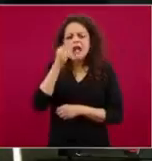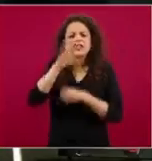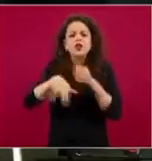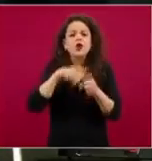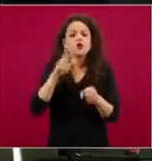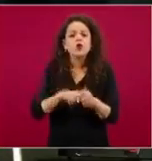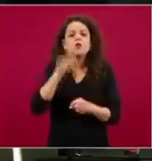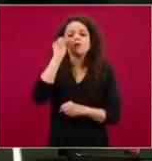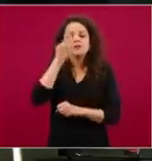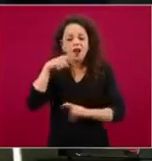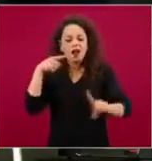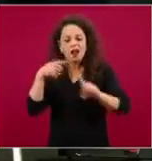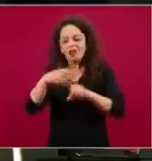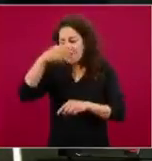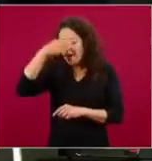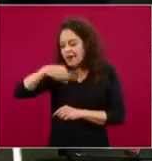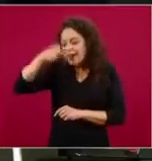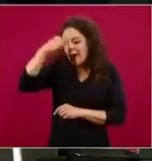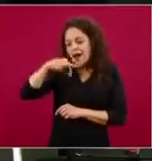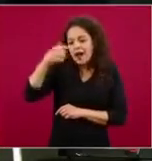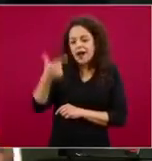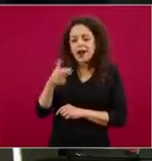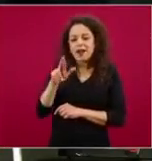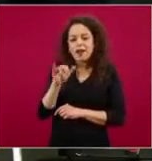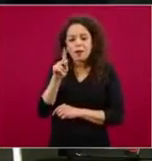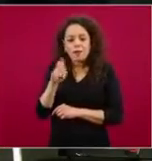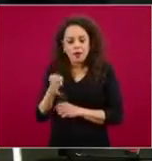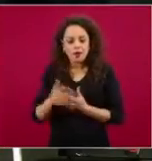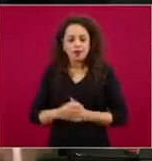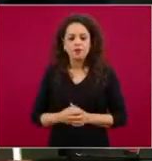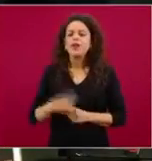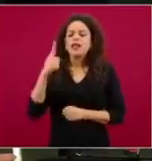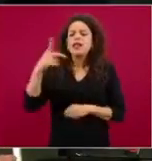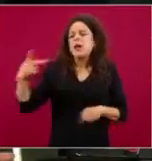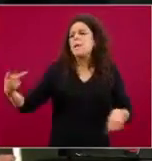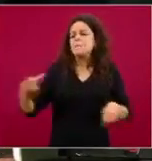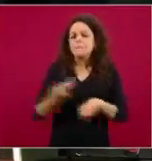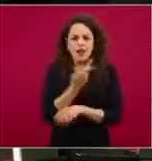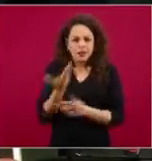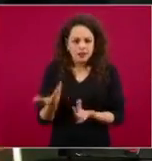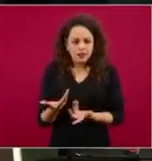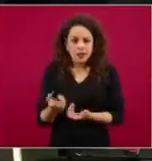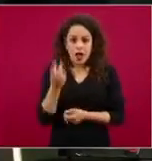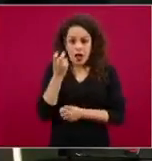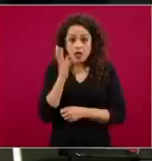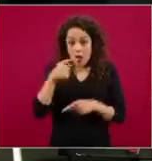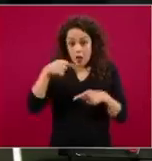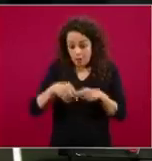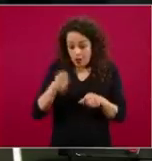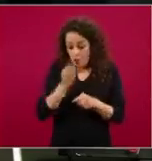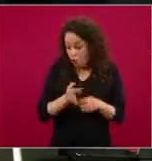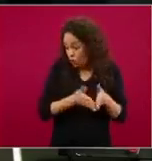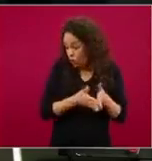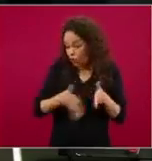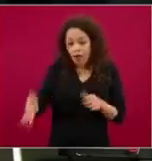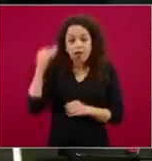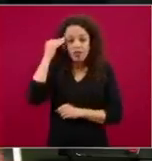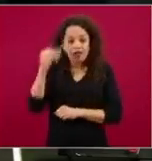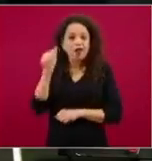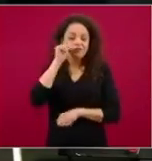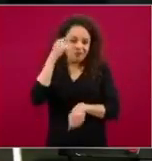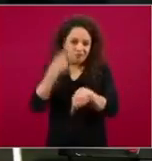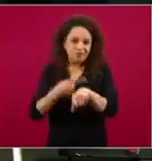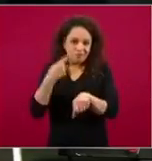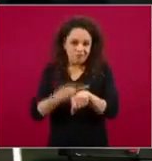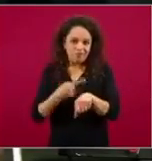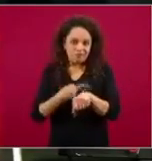tradicional. Entonces me surge la duda, ¿qué pasa si ya estamos en esa época en que aparecen estas enfermedades y qué pasa